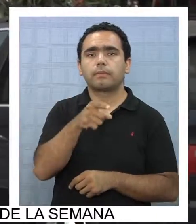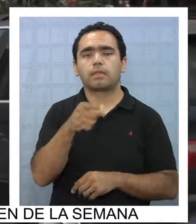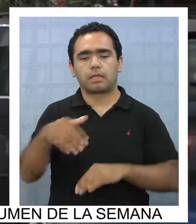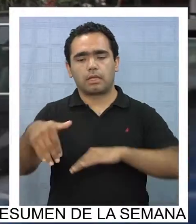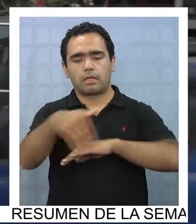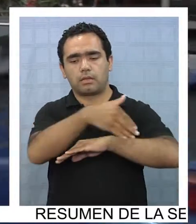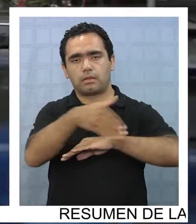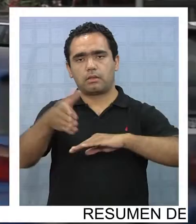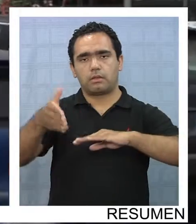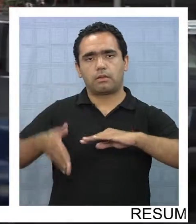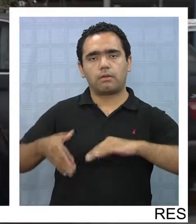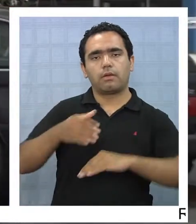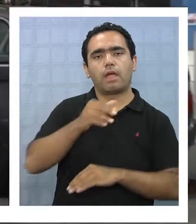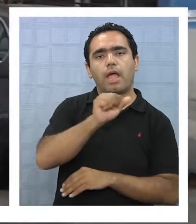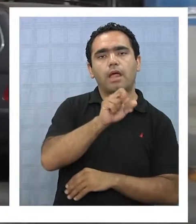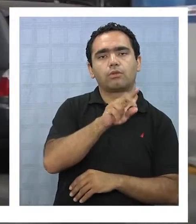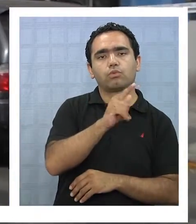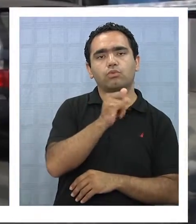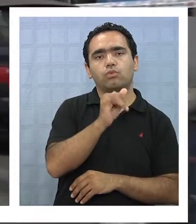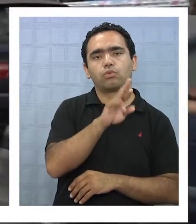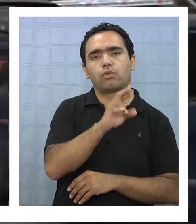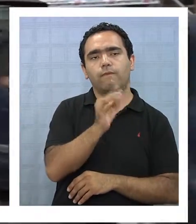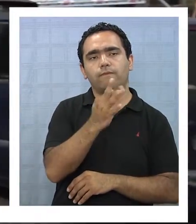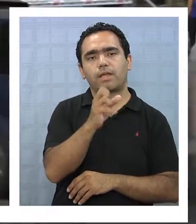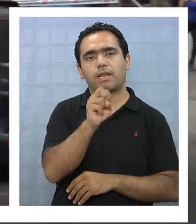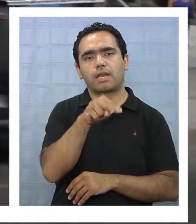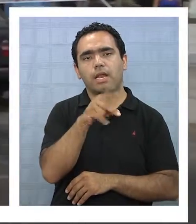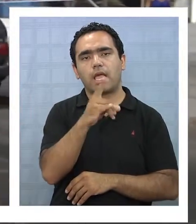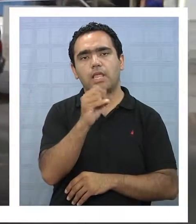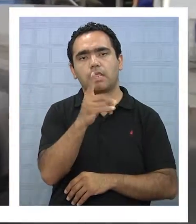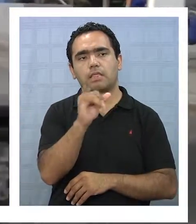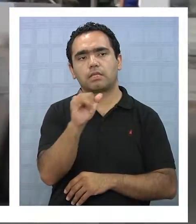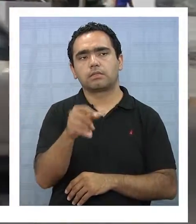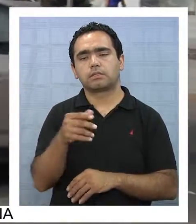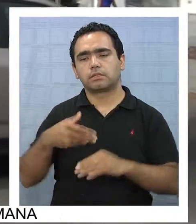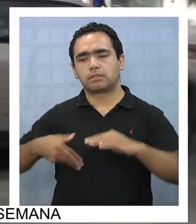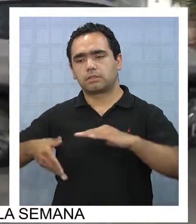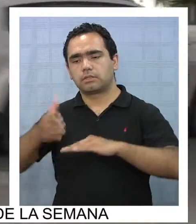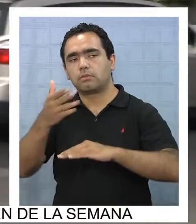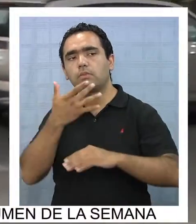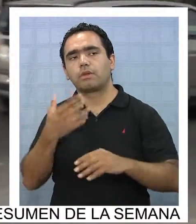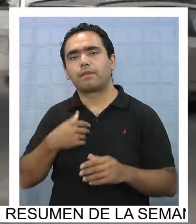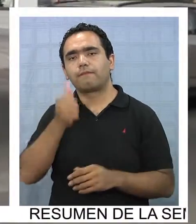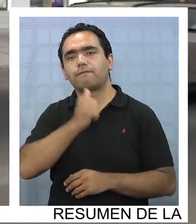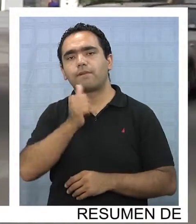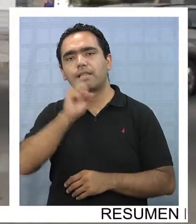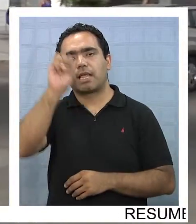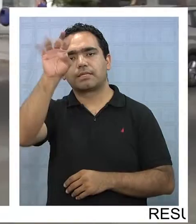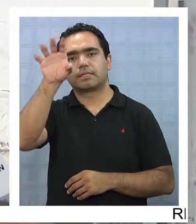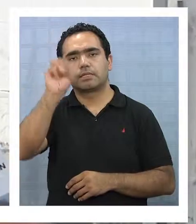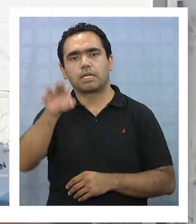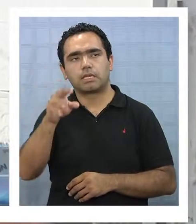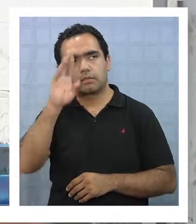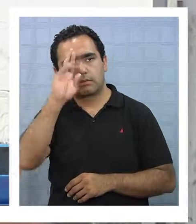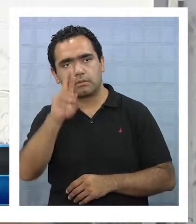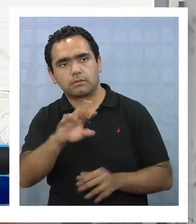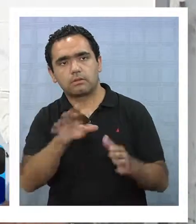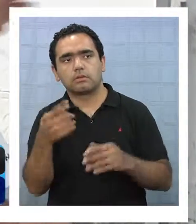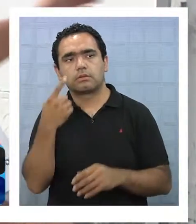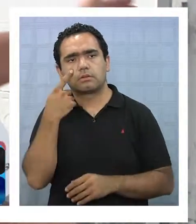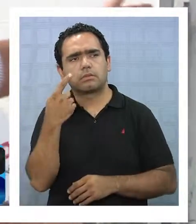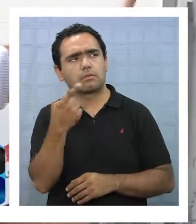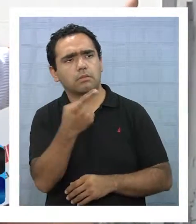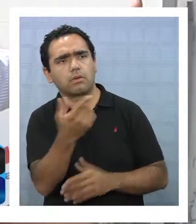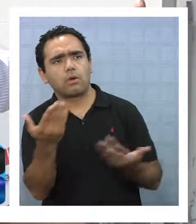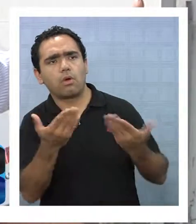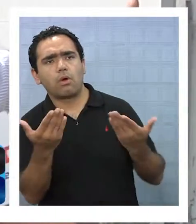cruce de Arturo Fernández con el Danfo en salida, por atochamiento y riesgos por no respetar la señalización. ¿Cómo ve el vehículo que viene